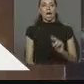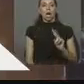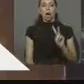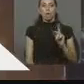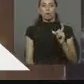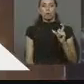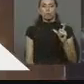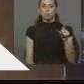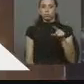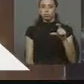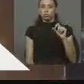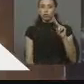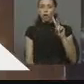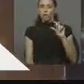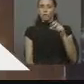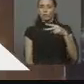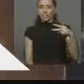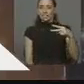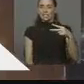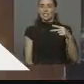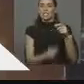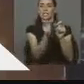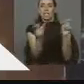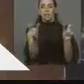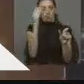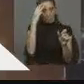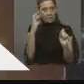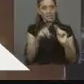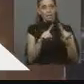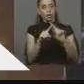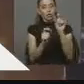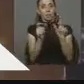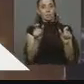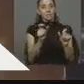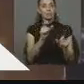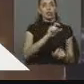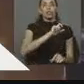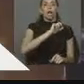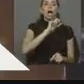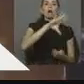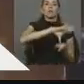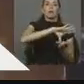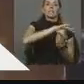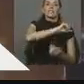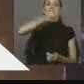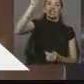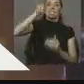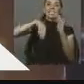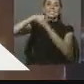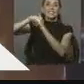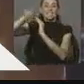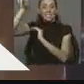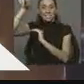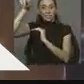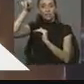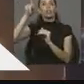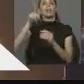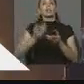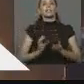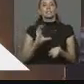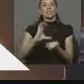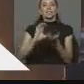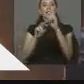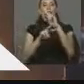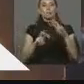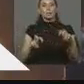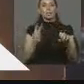otros, desde luego mexicanos, y otros exiliados latinoamericanos, el Centro de Investigación y Docencia Económica, que